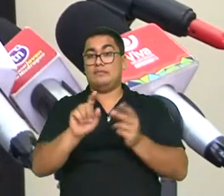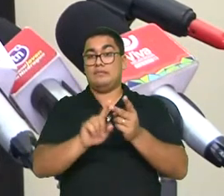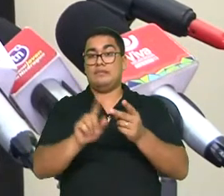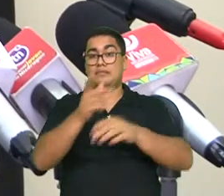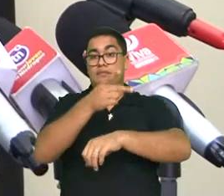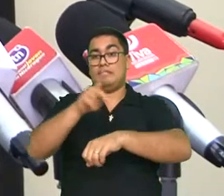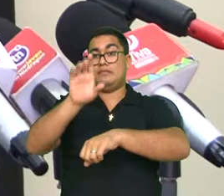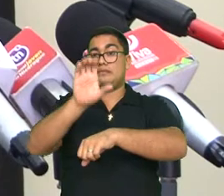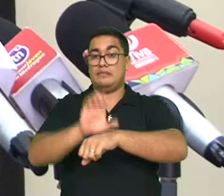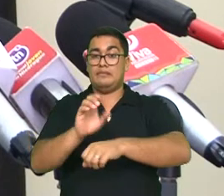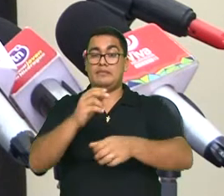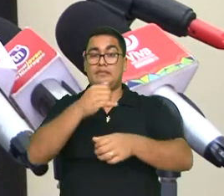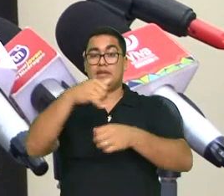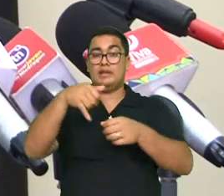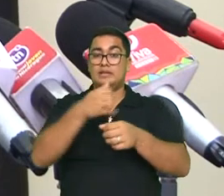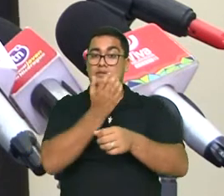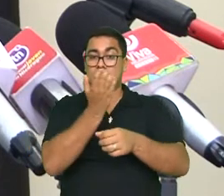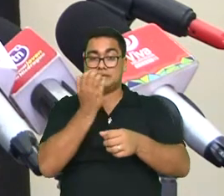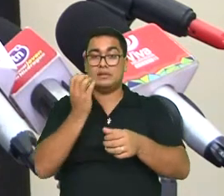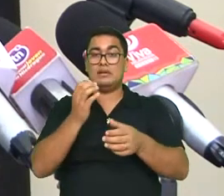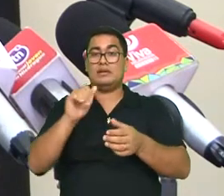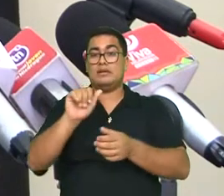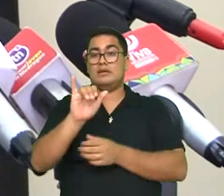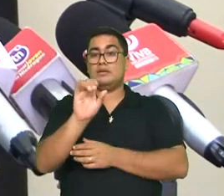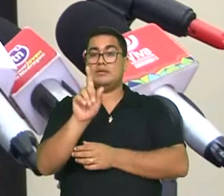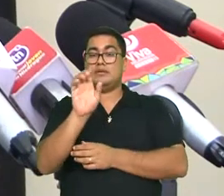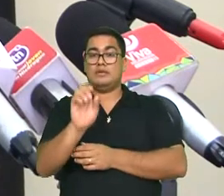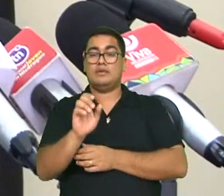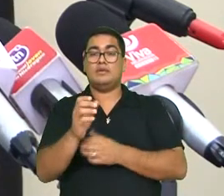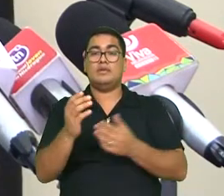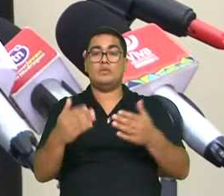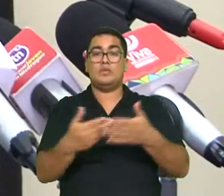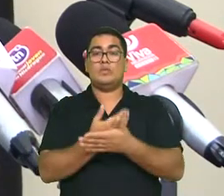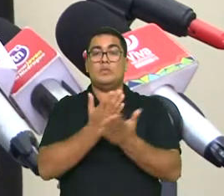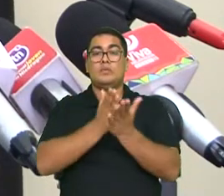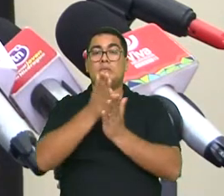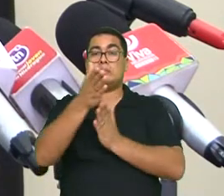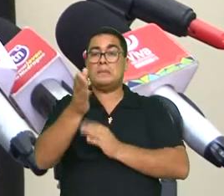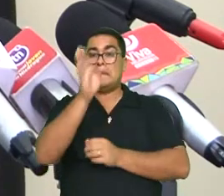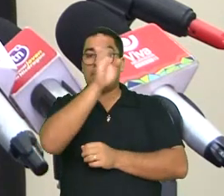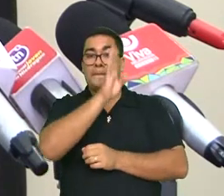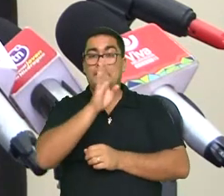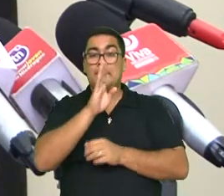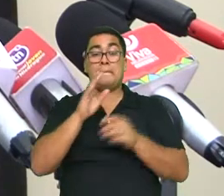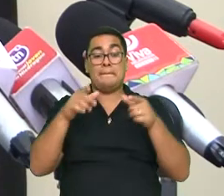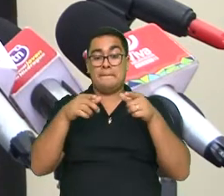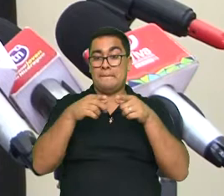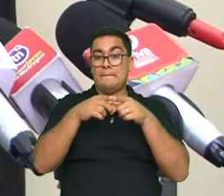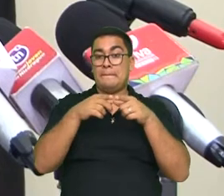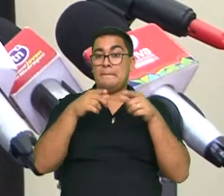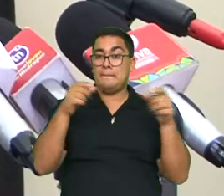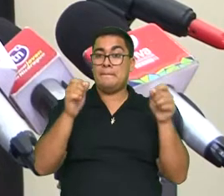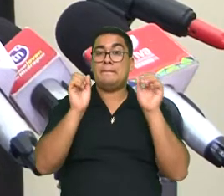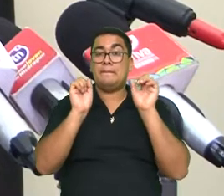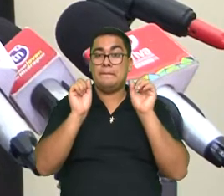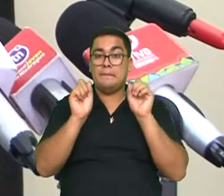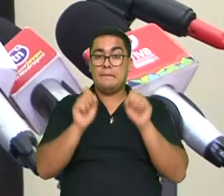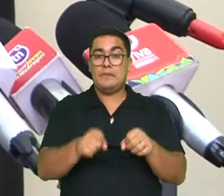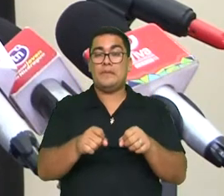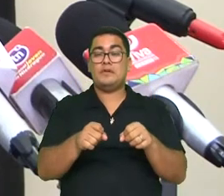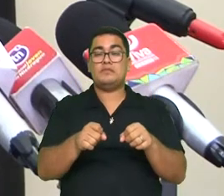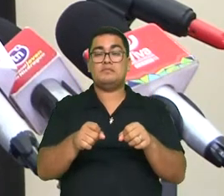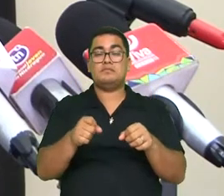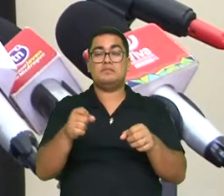El Tortuguero, El Ayote, Cucrajil, Nueva Guinea, Bluefield. Y en Managua se logró restablecer